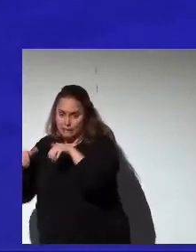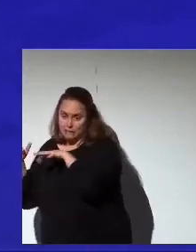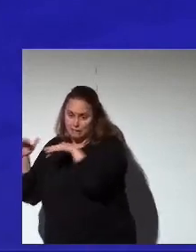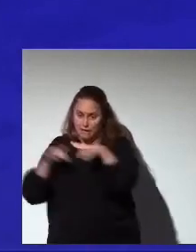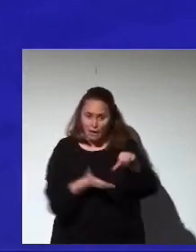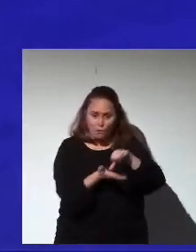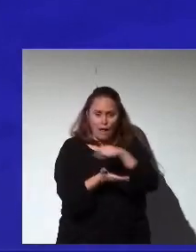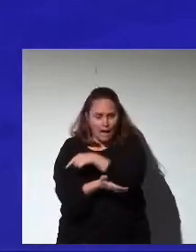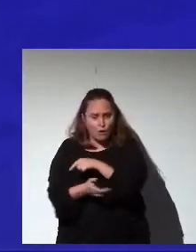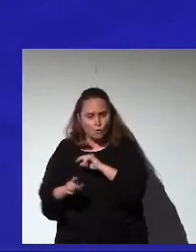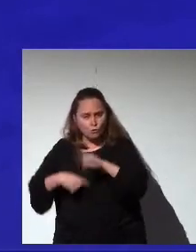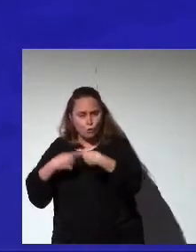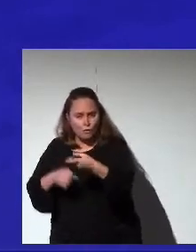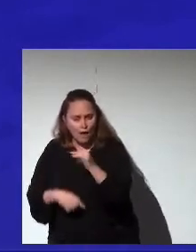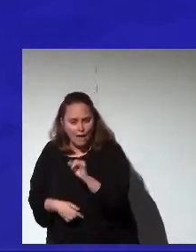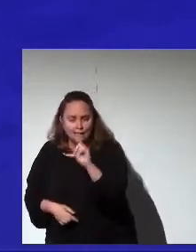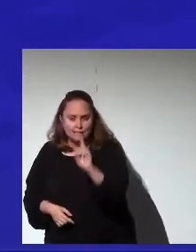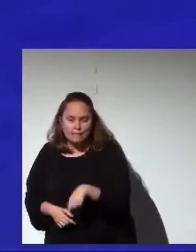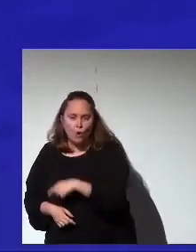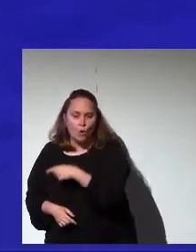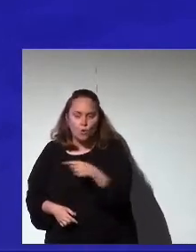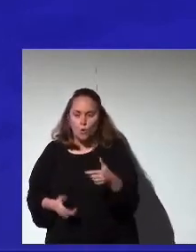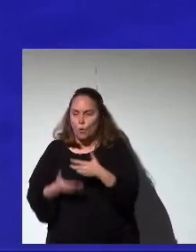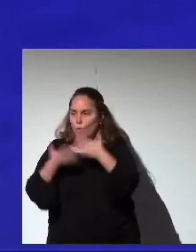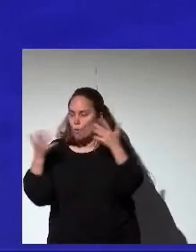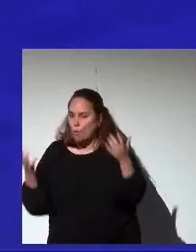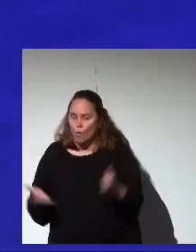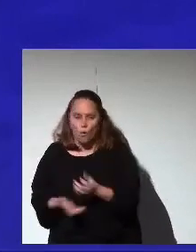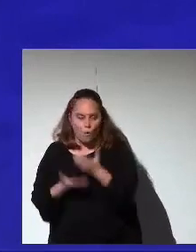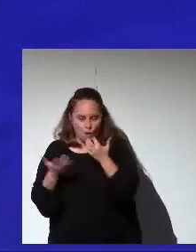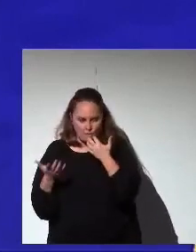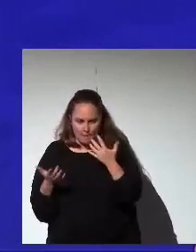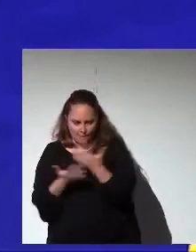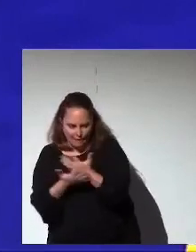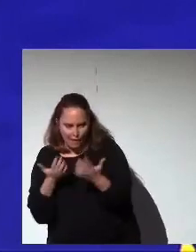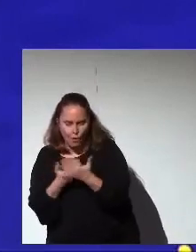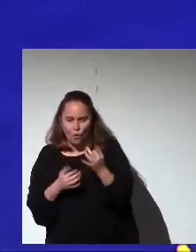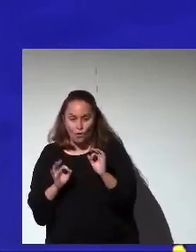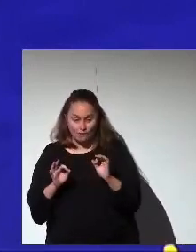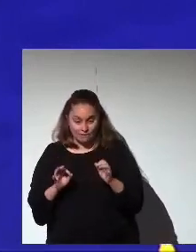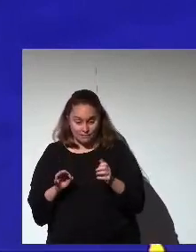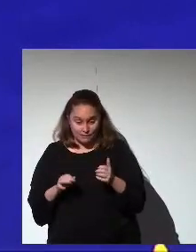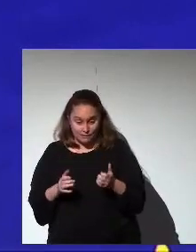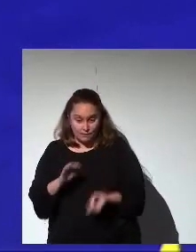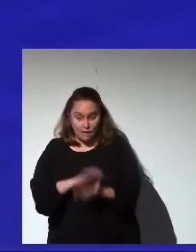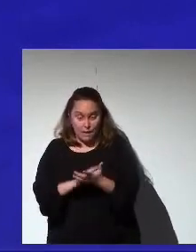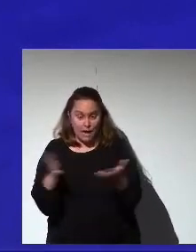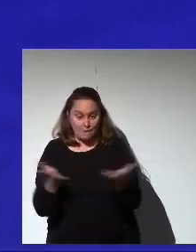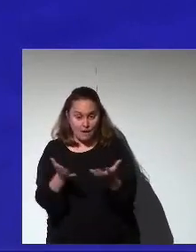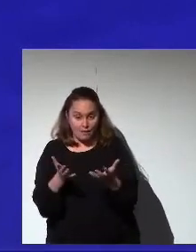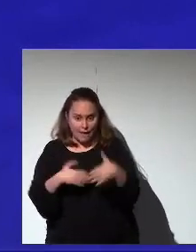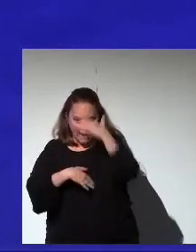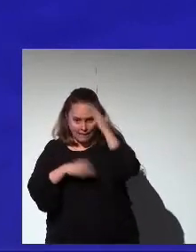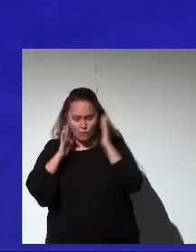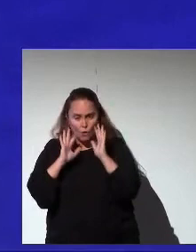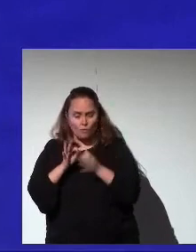consecuencias, si dentro del ciclo de la gestión de emergencias, la última fase,